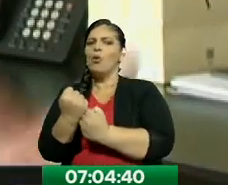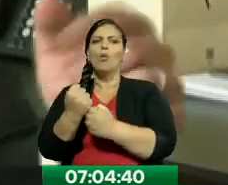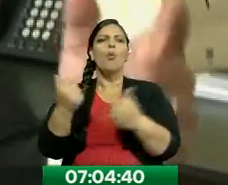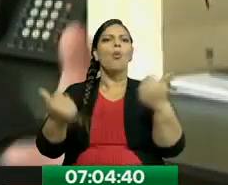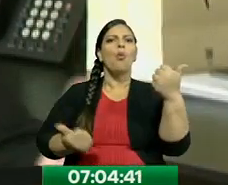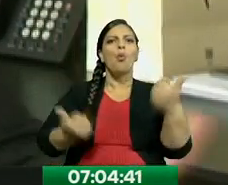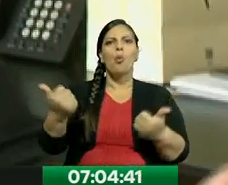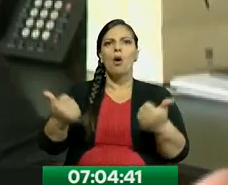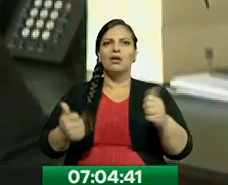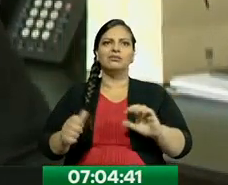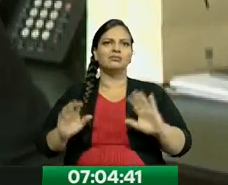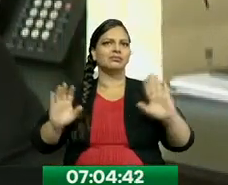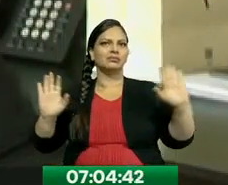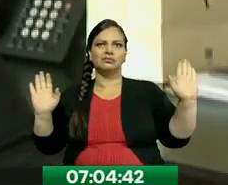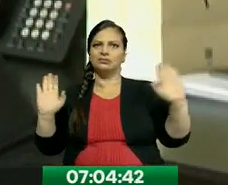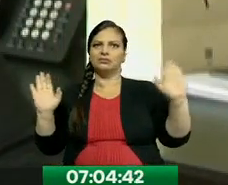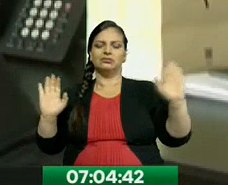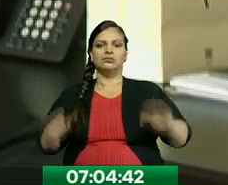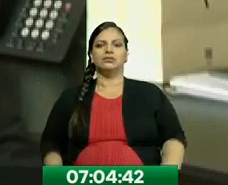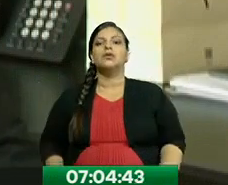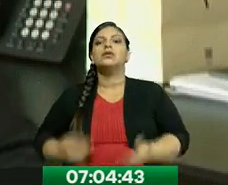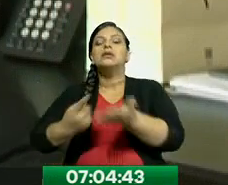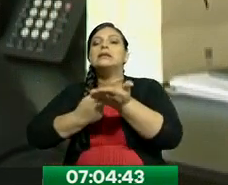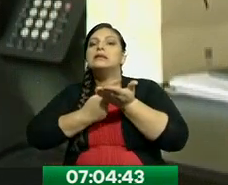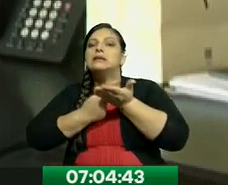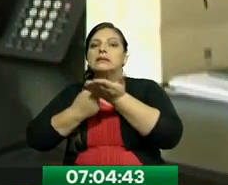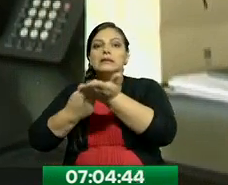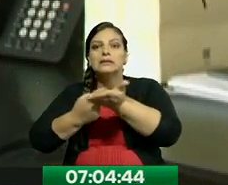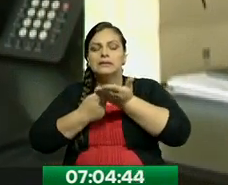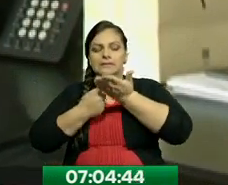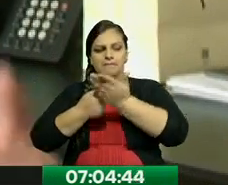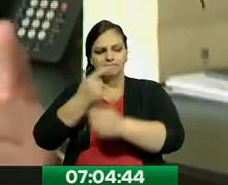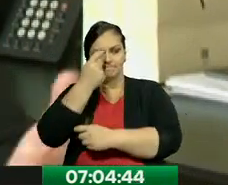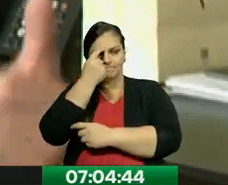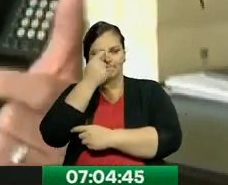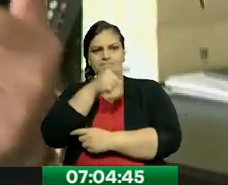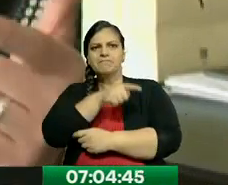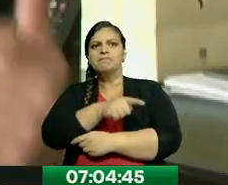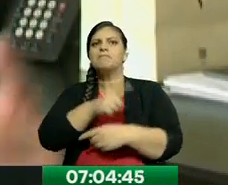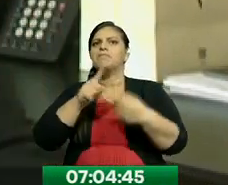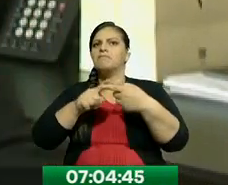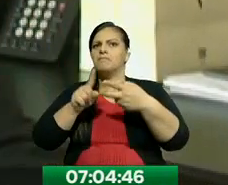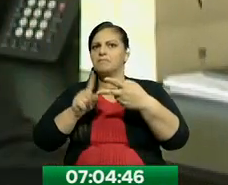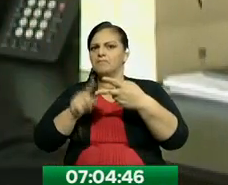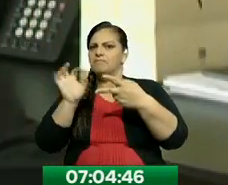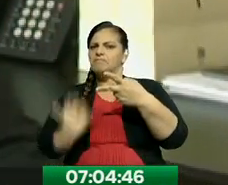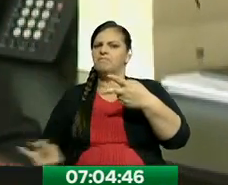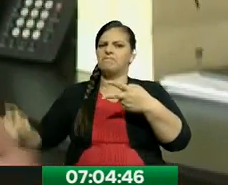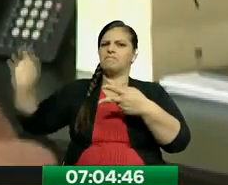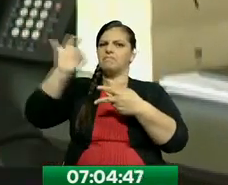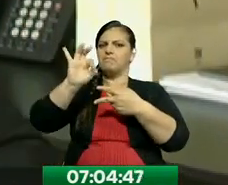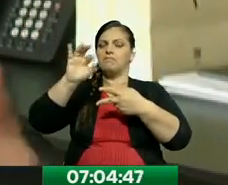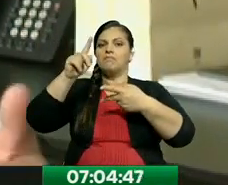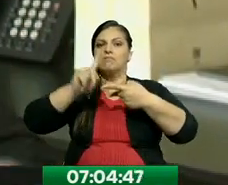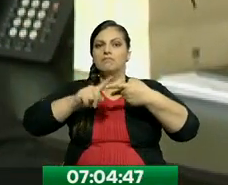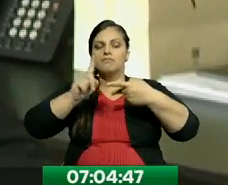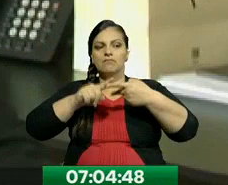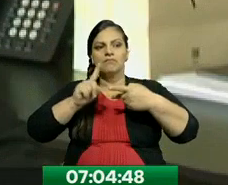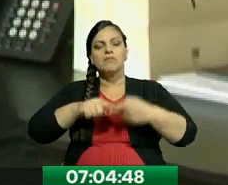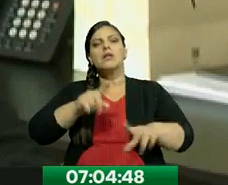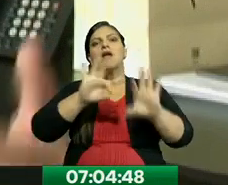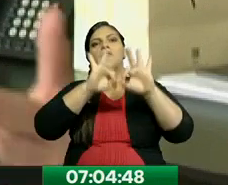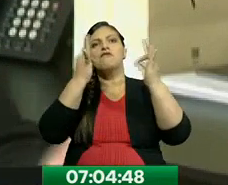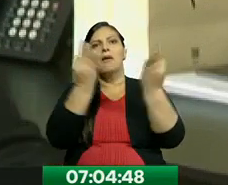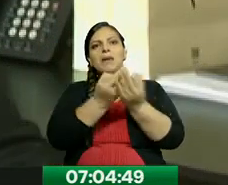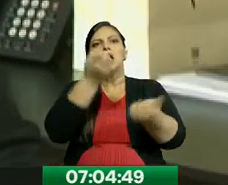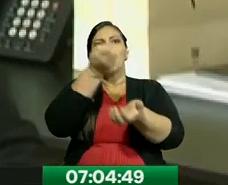darle gusto, entre comillas, a alguien. Nosotros debemos fijar un aumento que responda a dos temas fundamentales. El primero, la canasta básica,